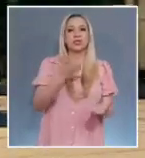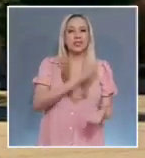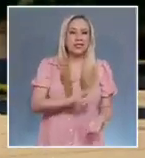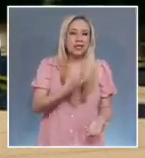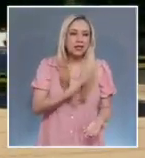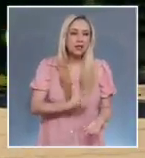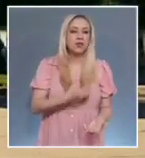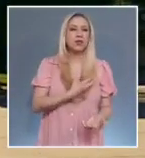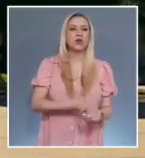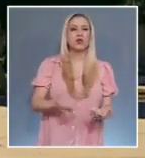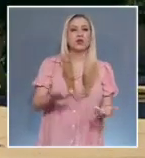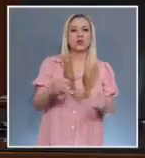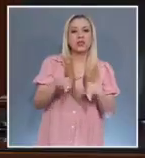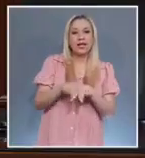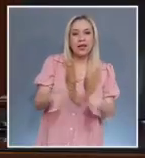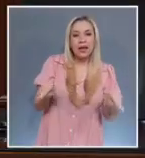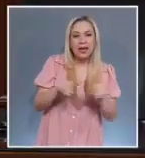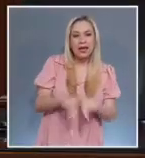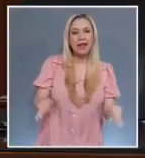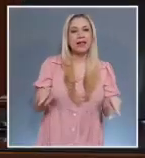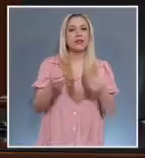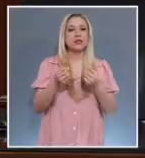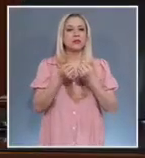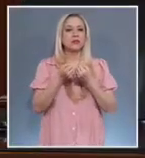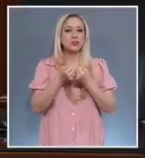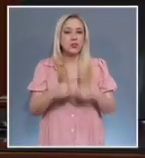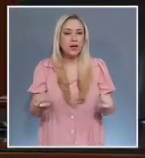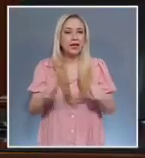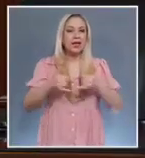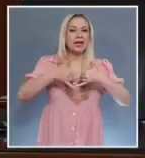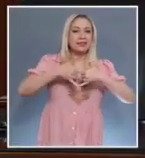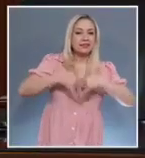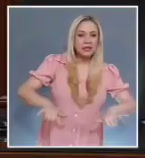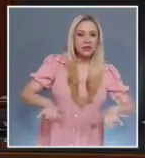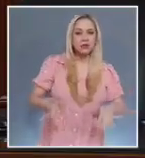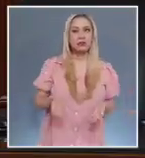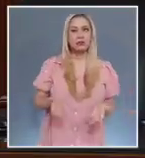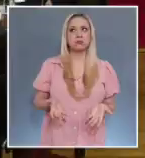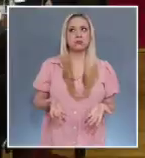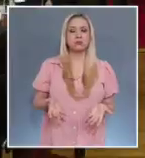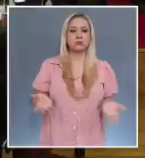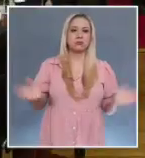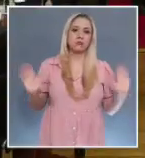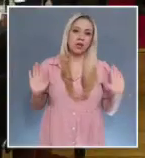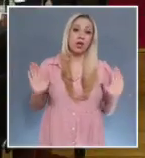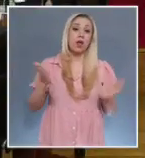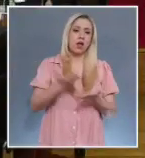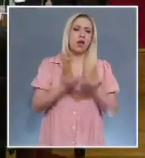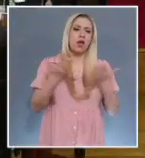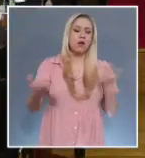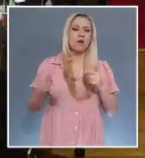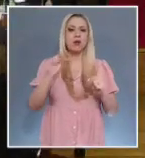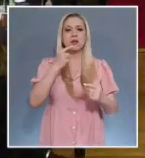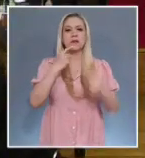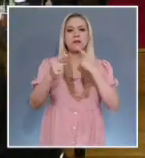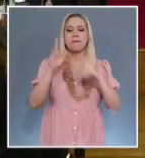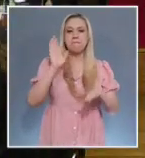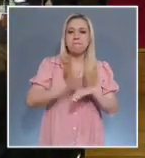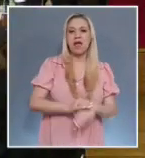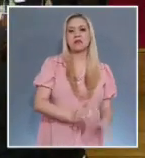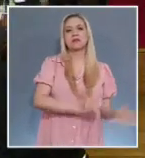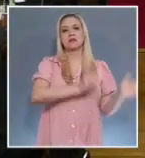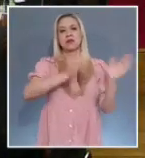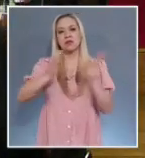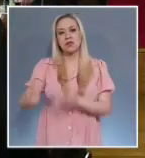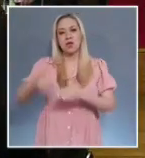sin limitación de grado. Los efectos de este asunto serán determinados en la siguiente sesión del Pleno de la Suprema Corte de